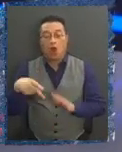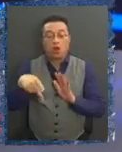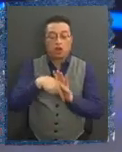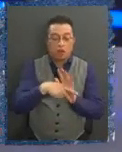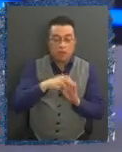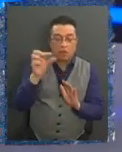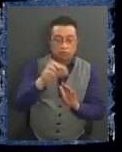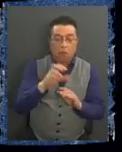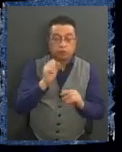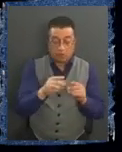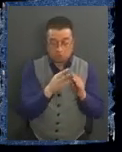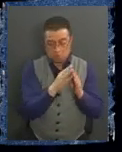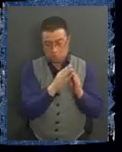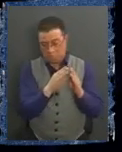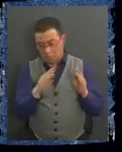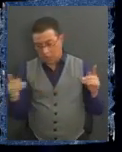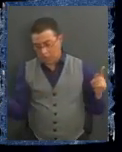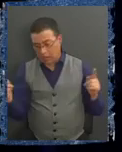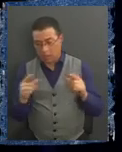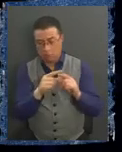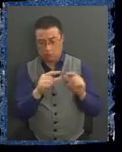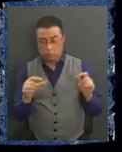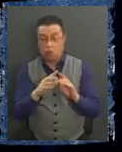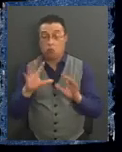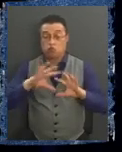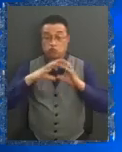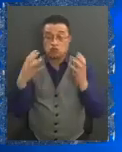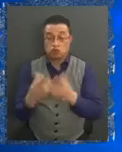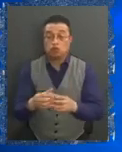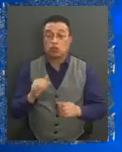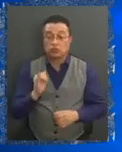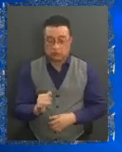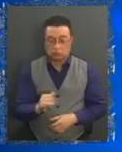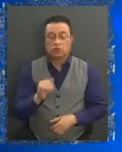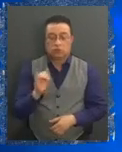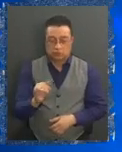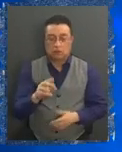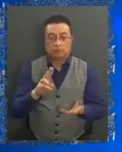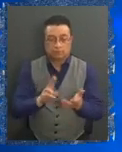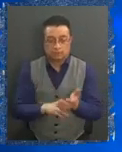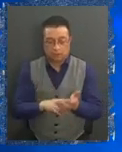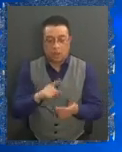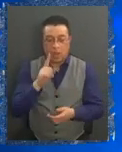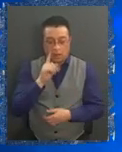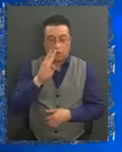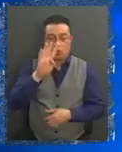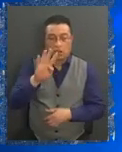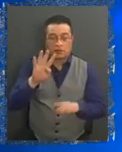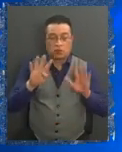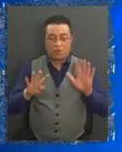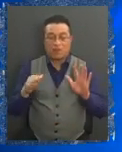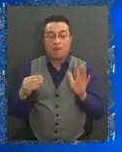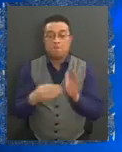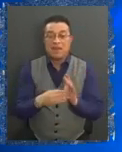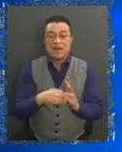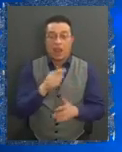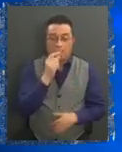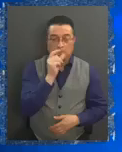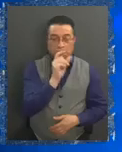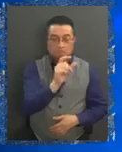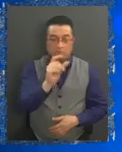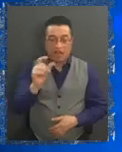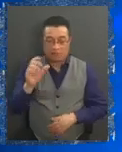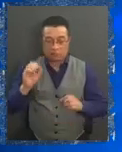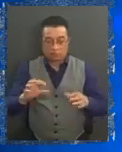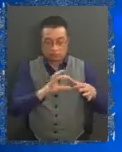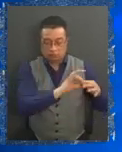los más largos o las constituciones más largas del mundo? Efectivamente. Hoy día tiene 49.000 palabras el texto que va a llegar a la Comisión de